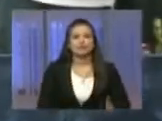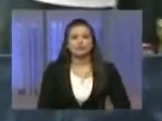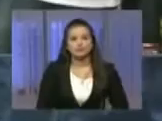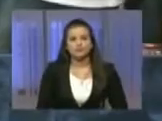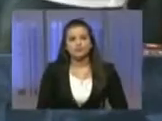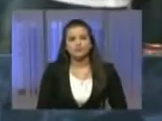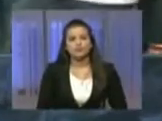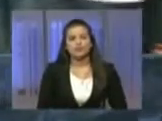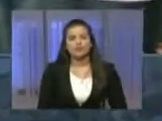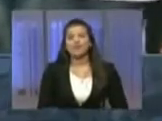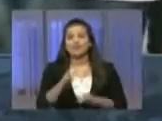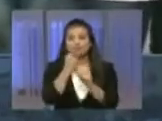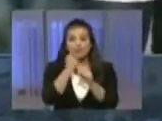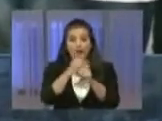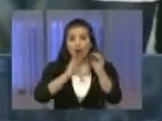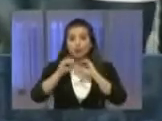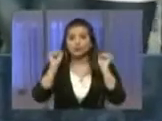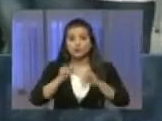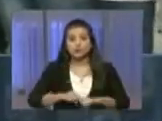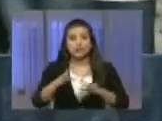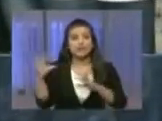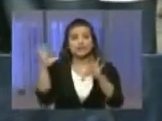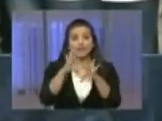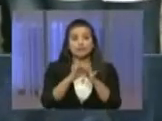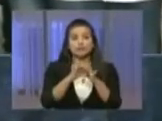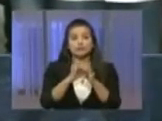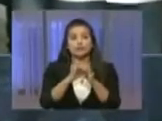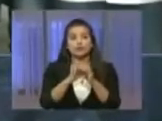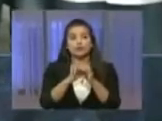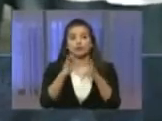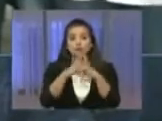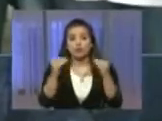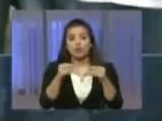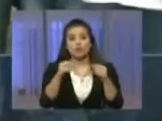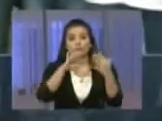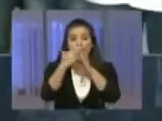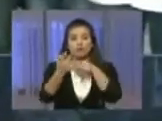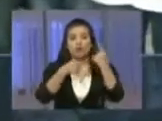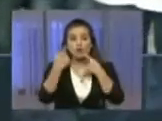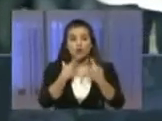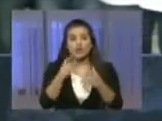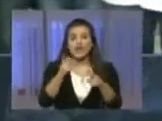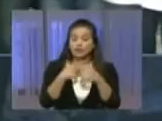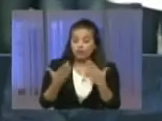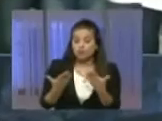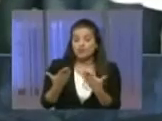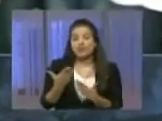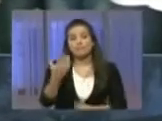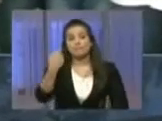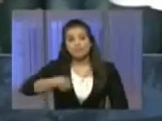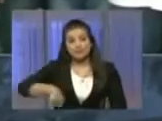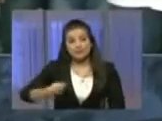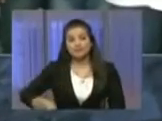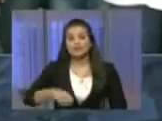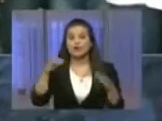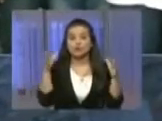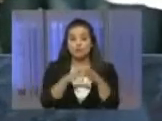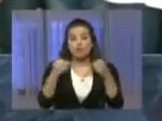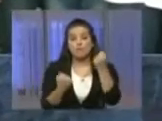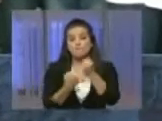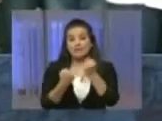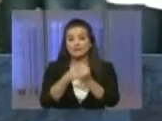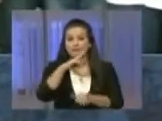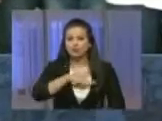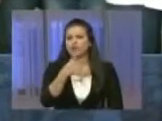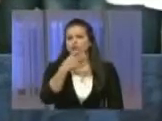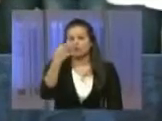esos trabajos están dentro del marco del corredor de barrio tricolor Así es presidente que las bases de misiones yo estoy